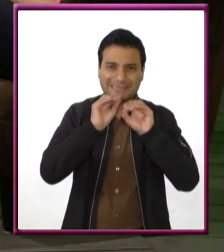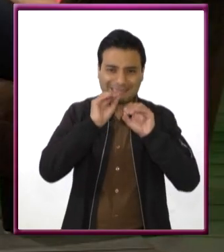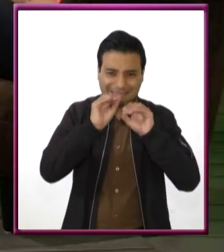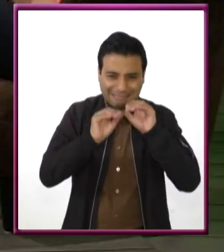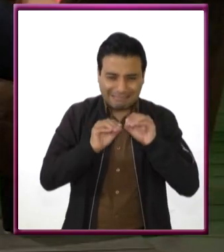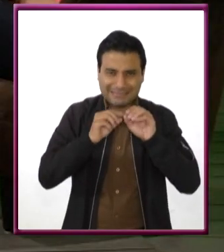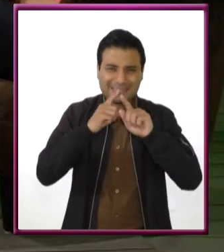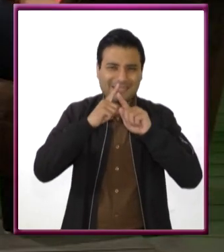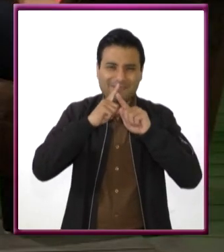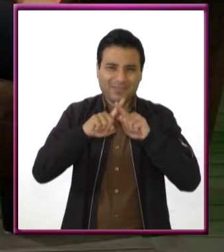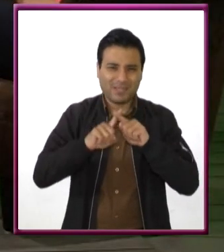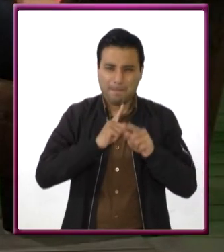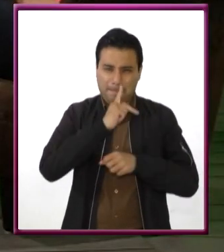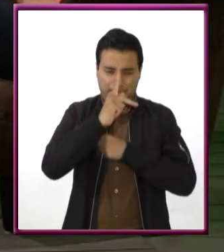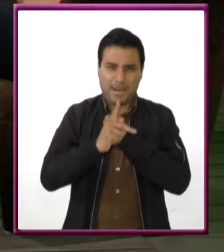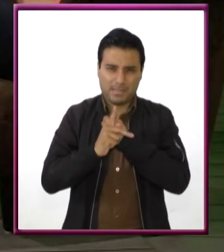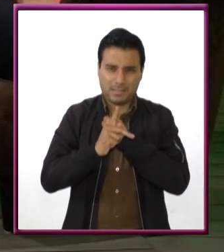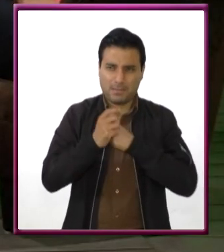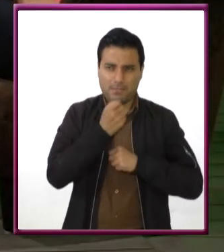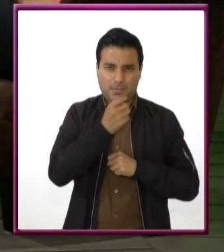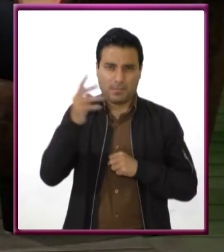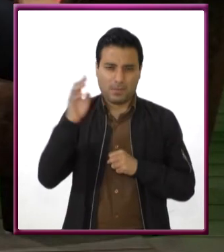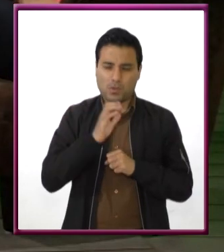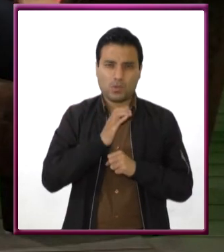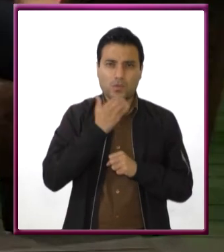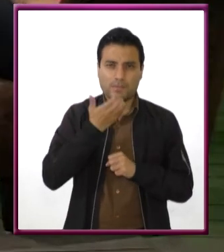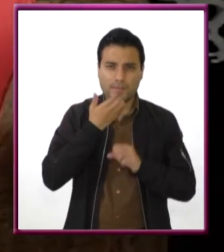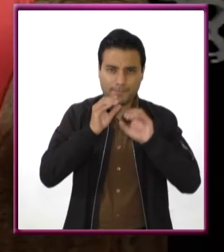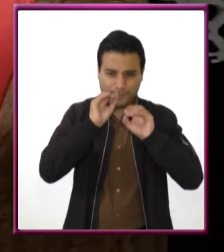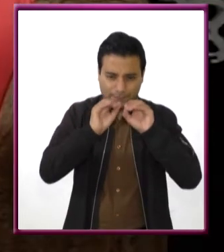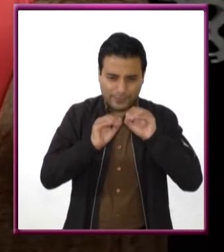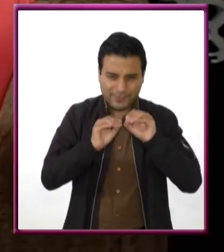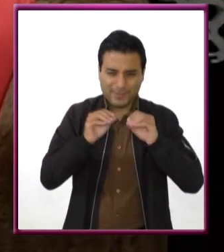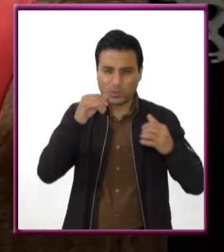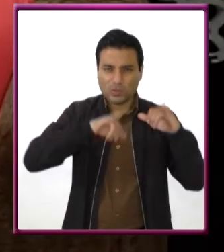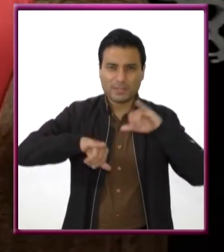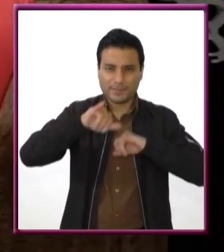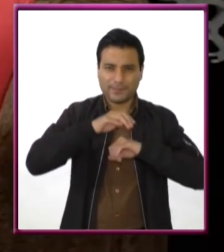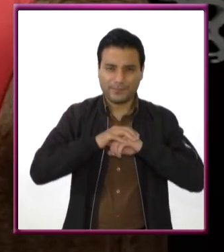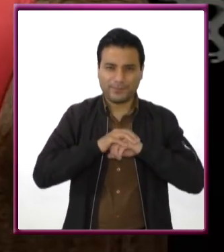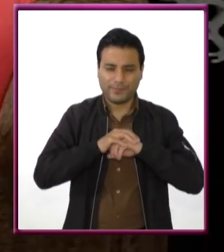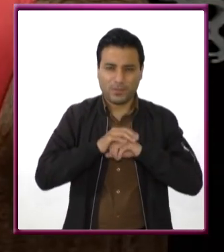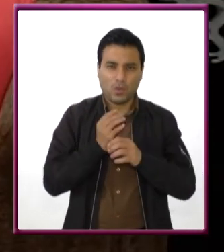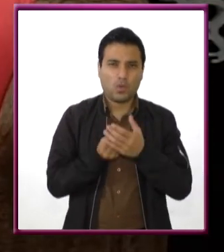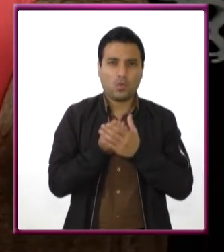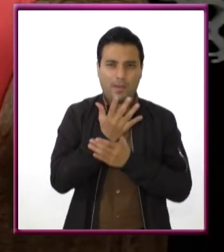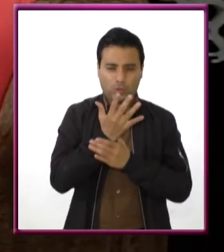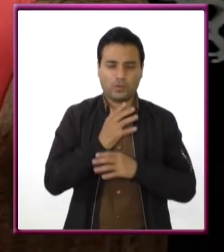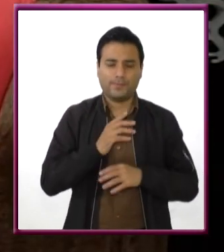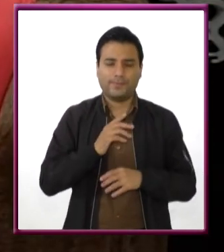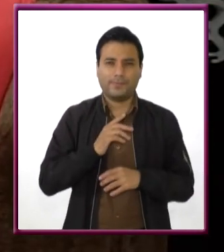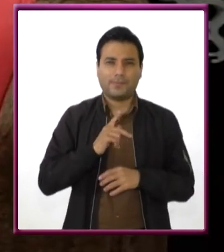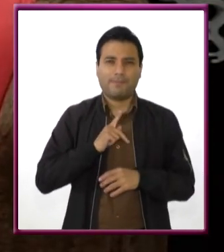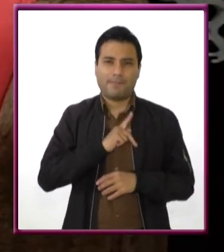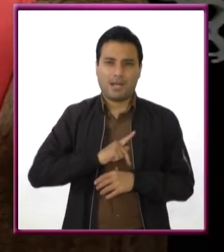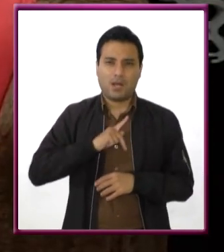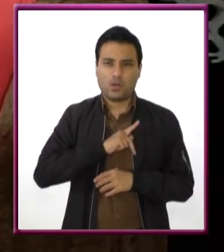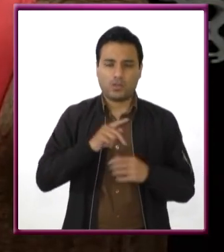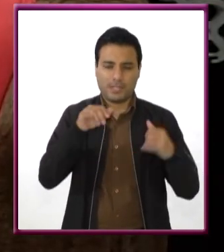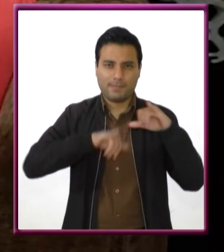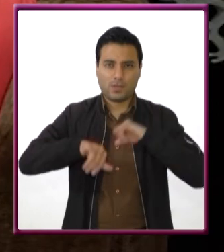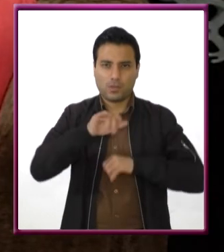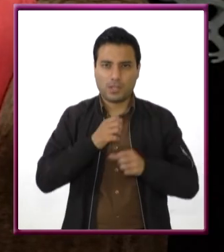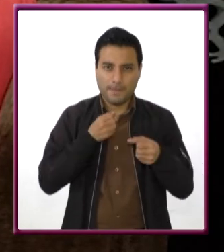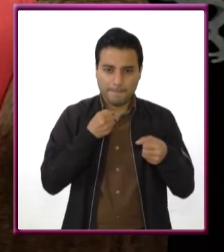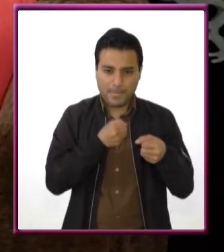un sinnúmero de países, logrando estas sustancias artificiales, plaguicidas químicos, que si bien aprovechan